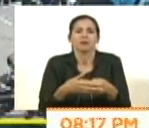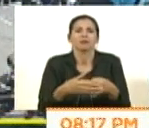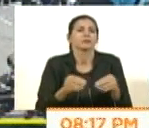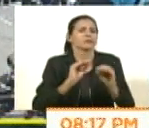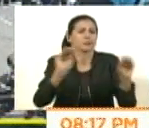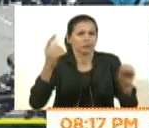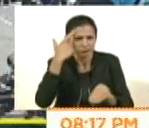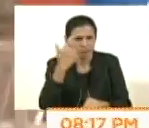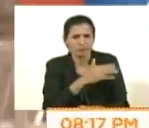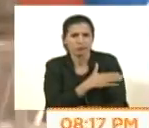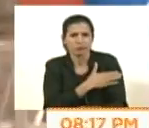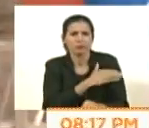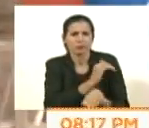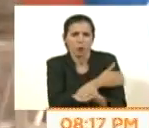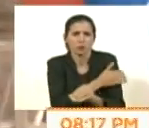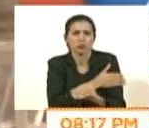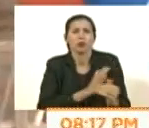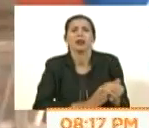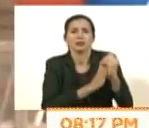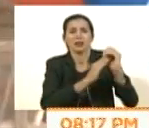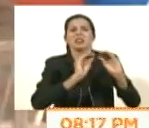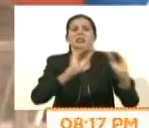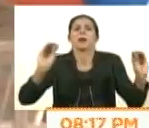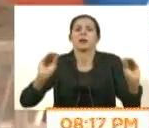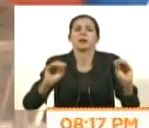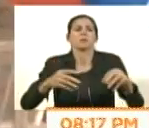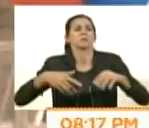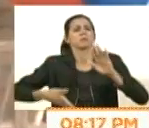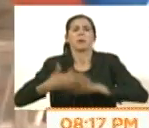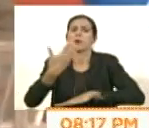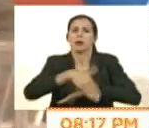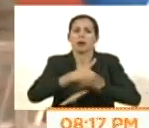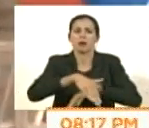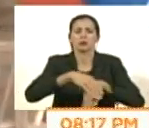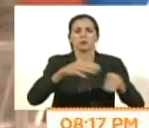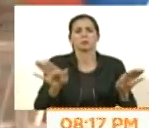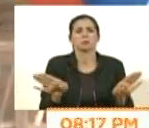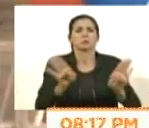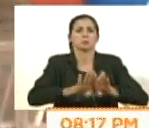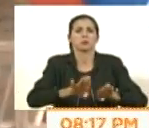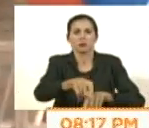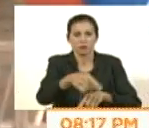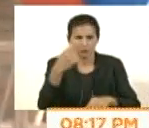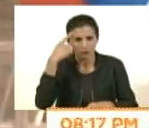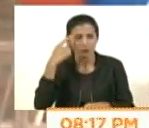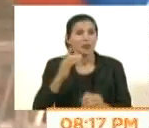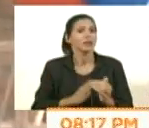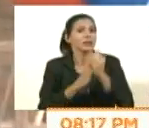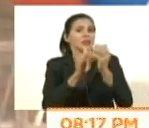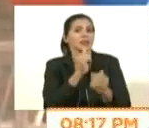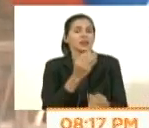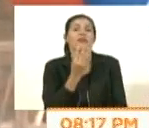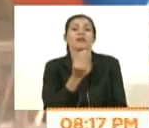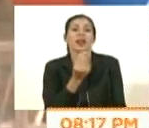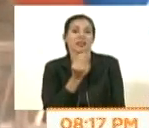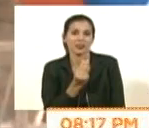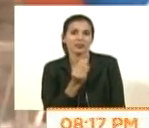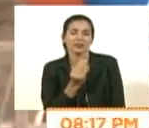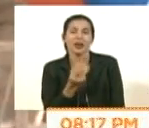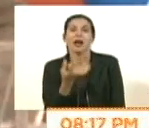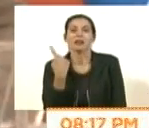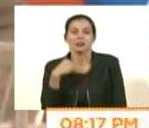que hizo dirigentes de la derecha terrorista encabezados por Freddy Guevara. Allí en ese sitio